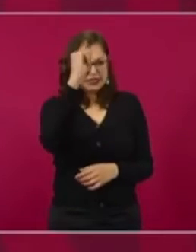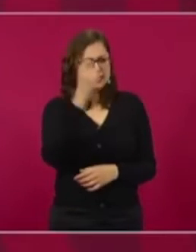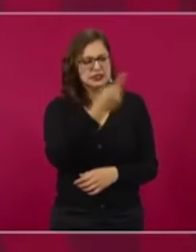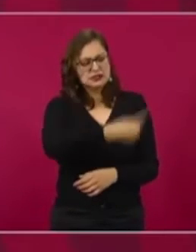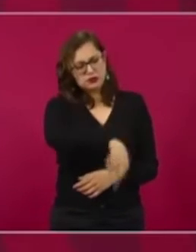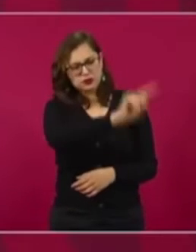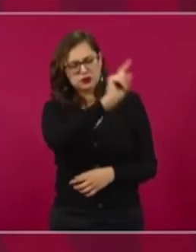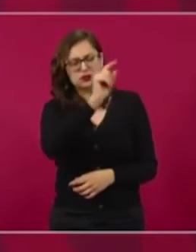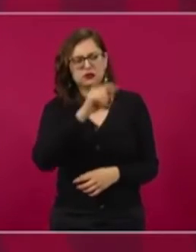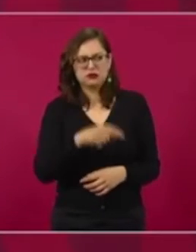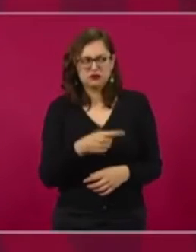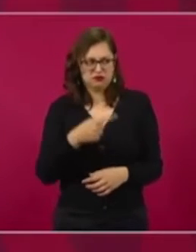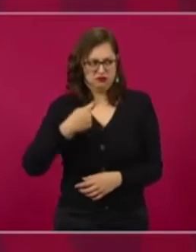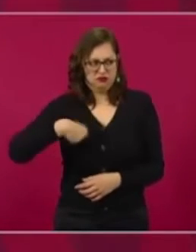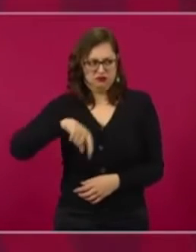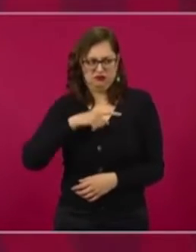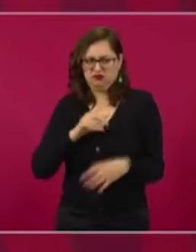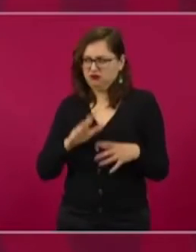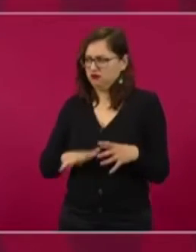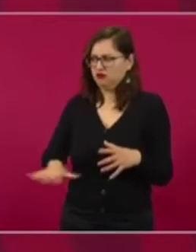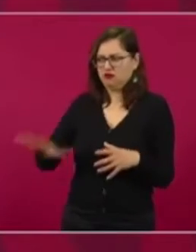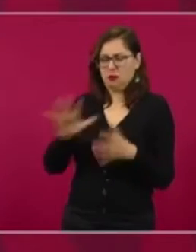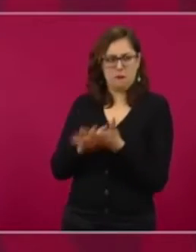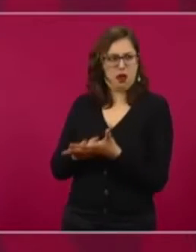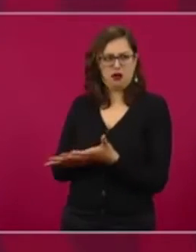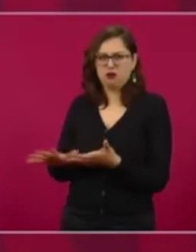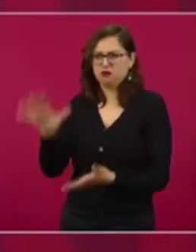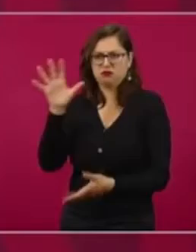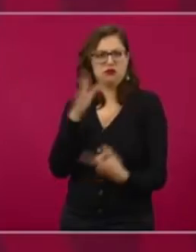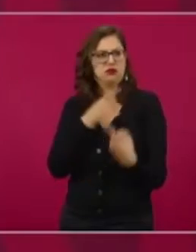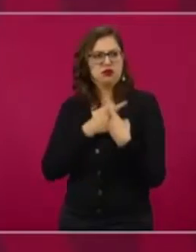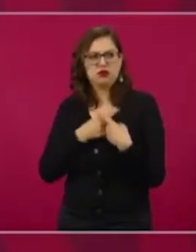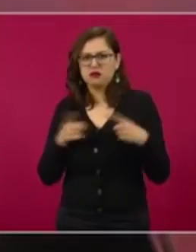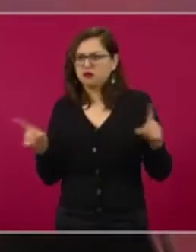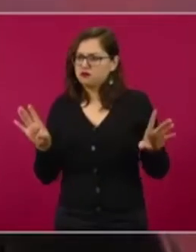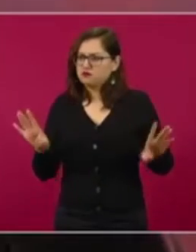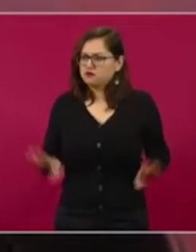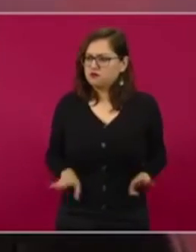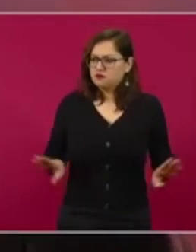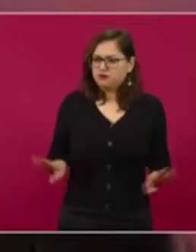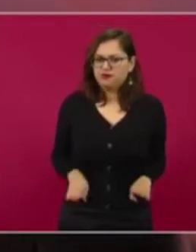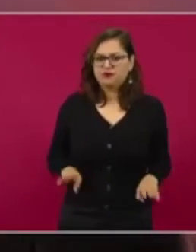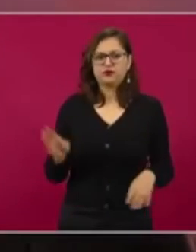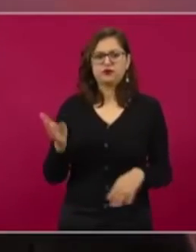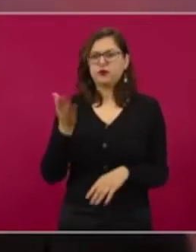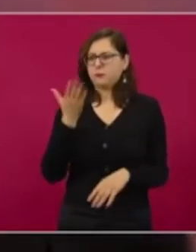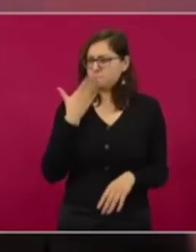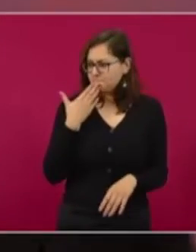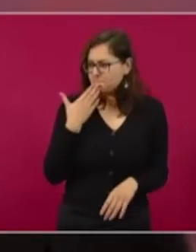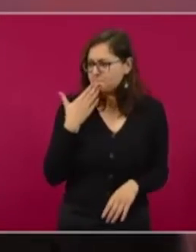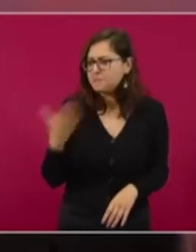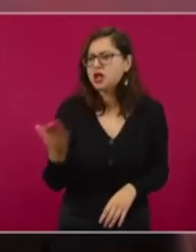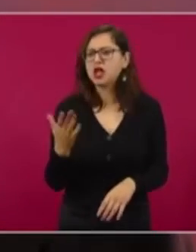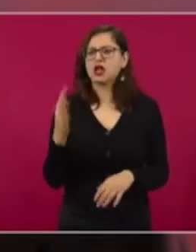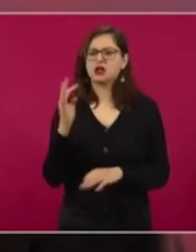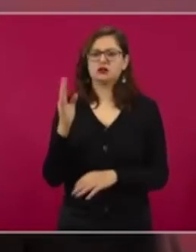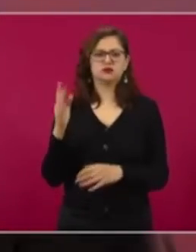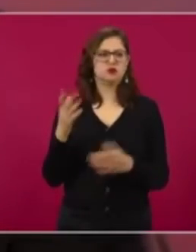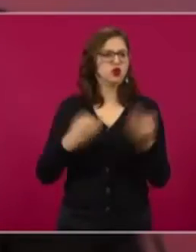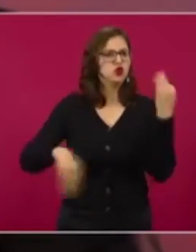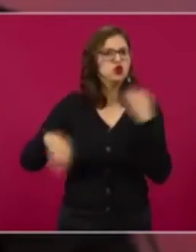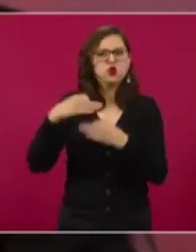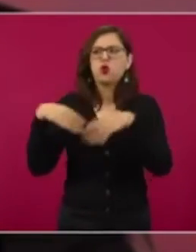La mayoría de nuestro pueblo, bueno, hace el bien, nos decían, sin mirar a